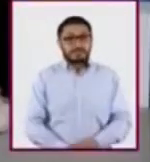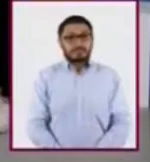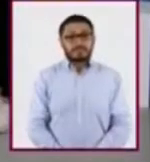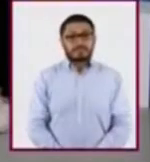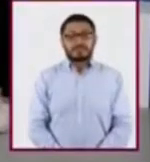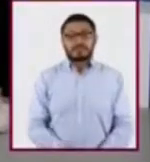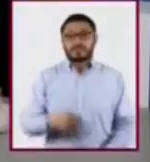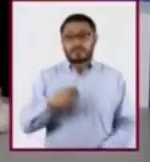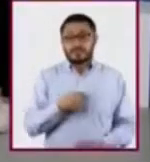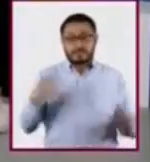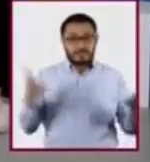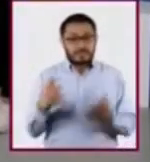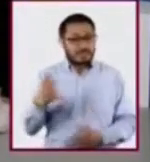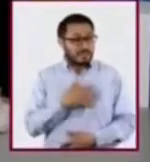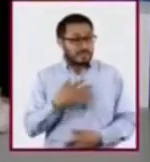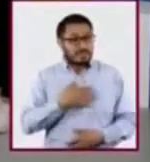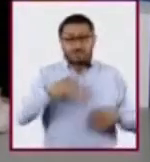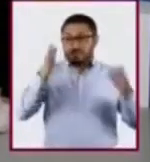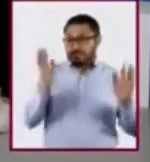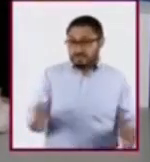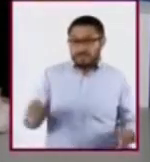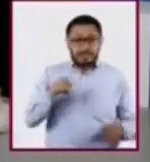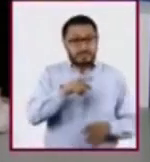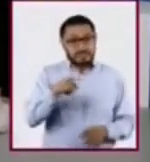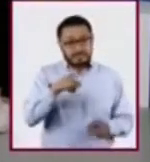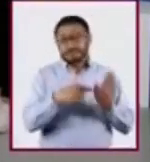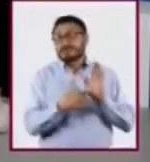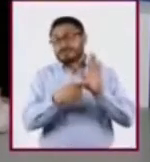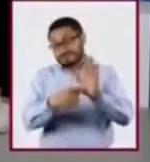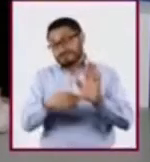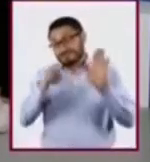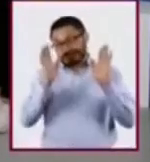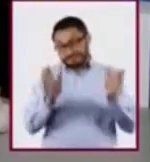Yo ya hice el mío con material reciclado, como nos mostraron en el